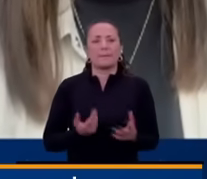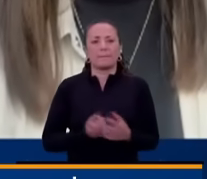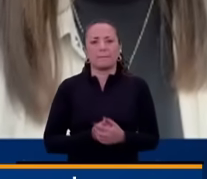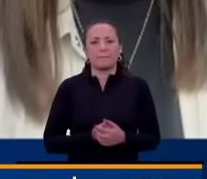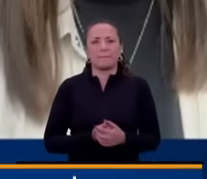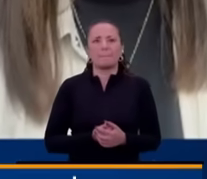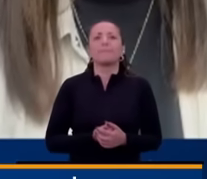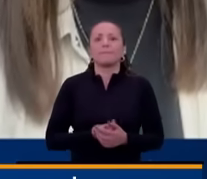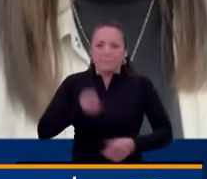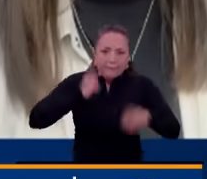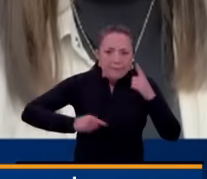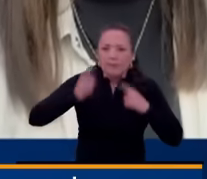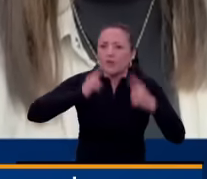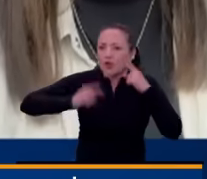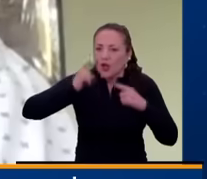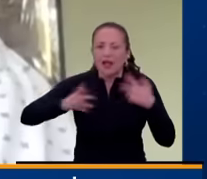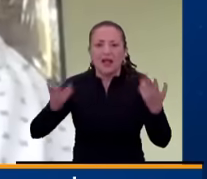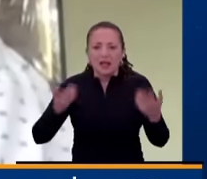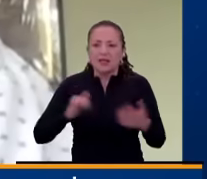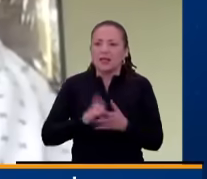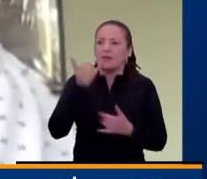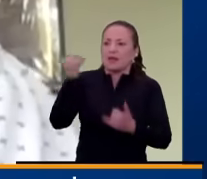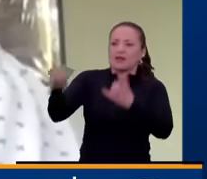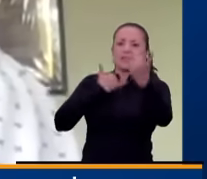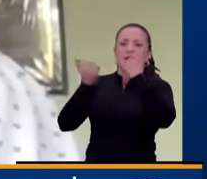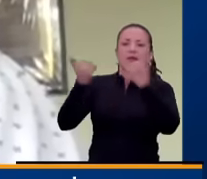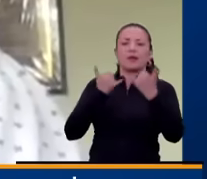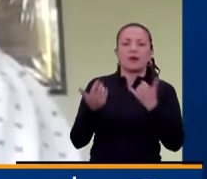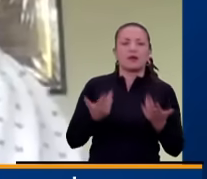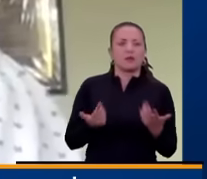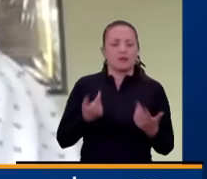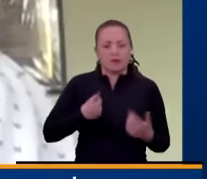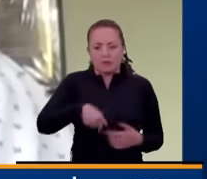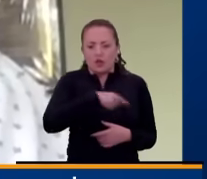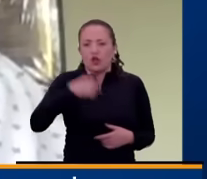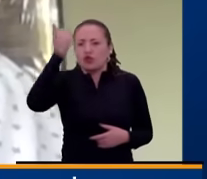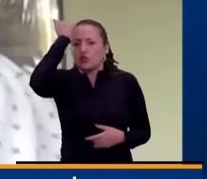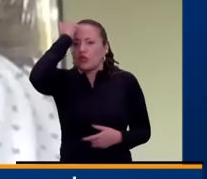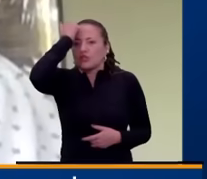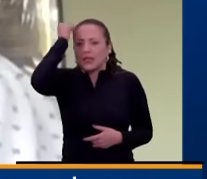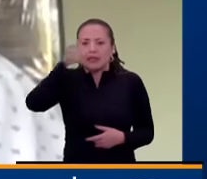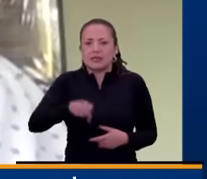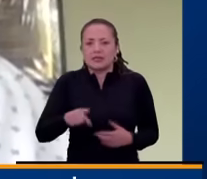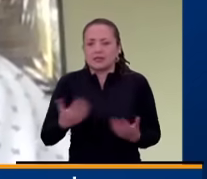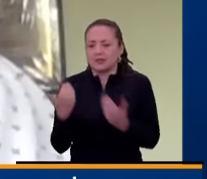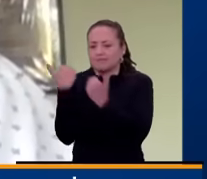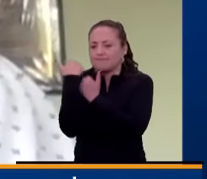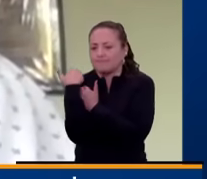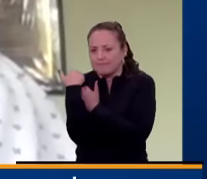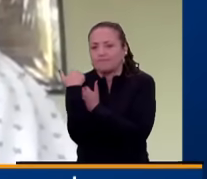También lloraban y me llamaban a mí. Los mismos docentes son los que en ese momento se encargan de